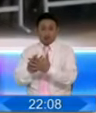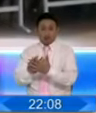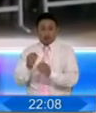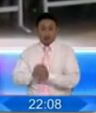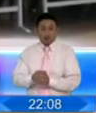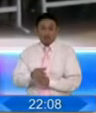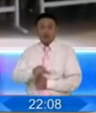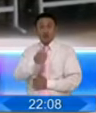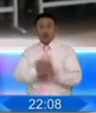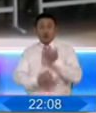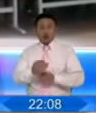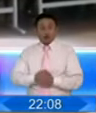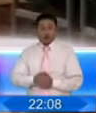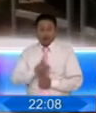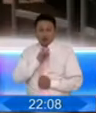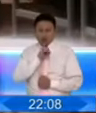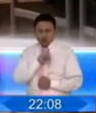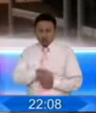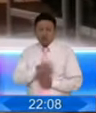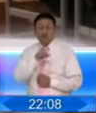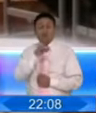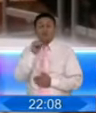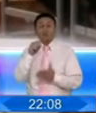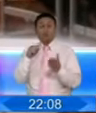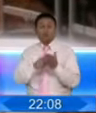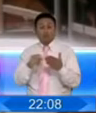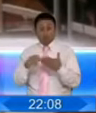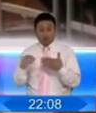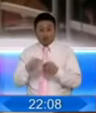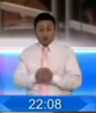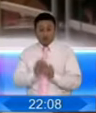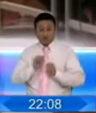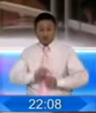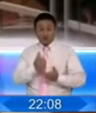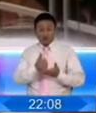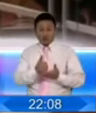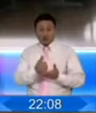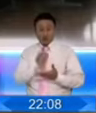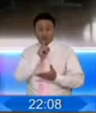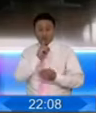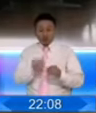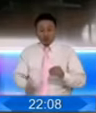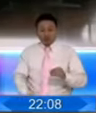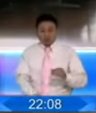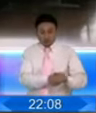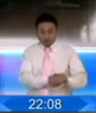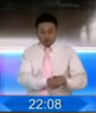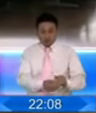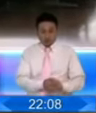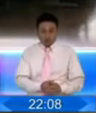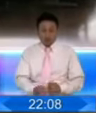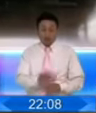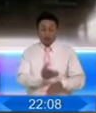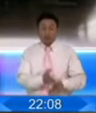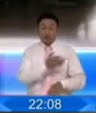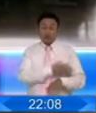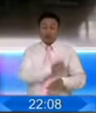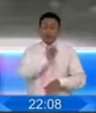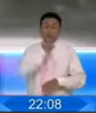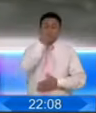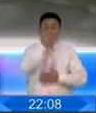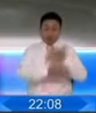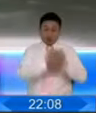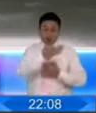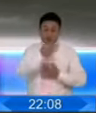ofrecido a otro juez el pago de $20,000, además de beneficios administrativos, para que ratifique la sentencia que dio en primera